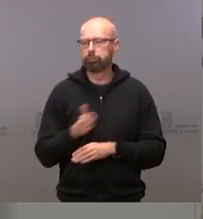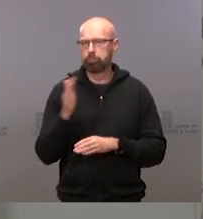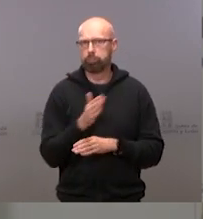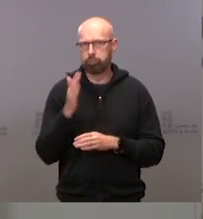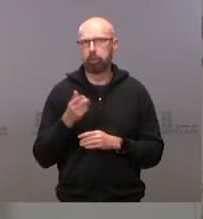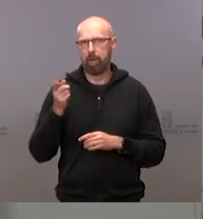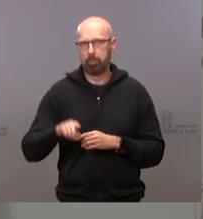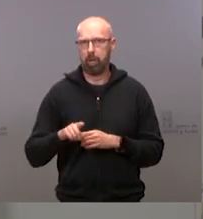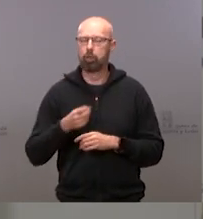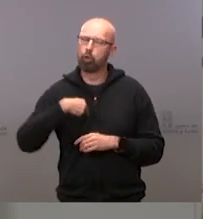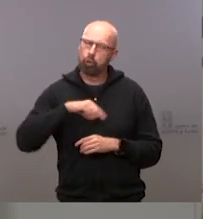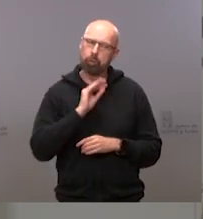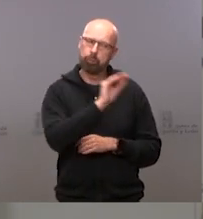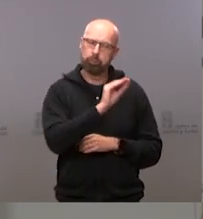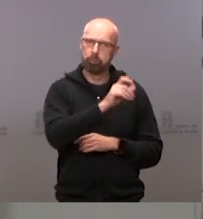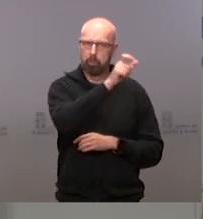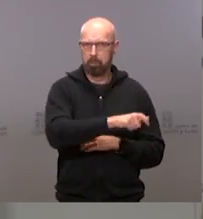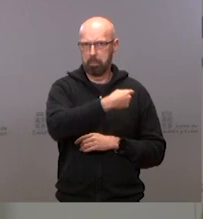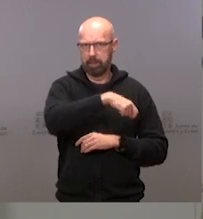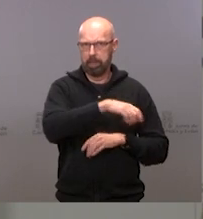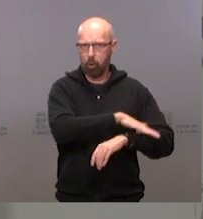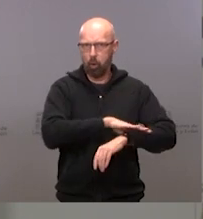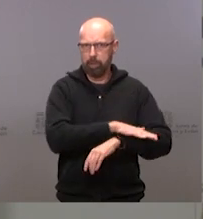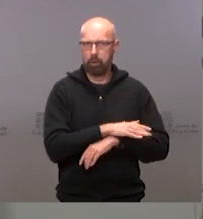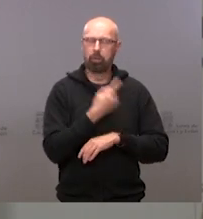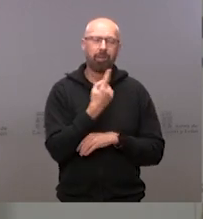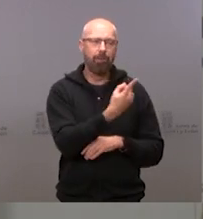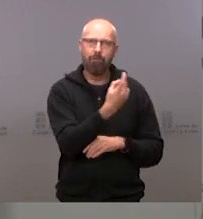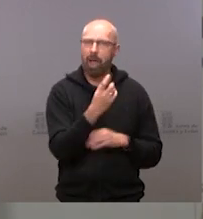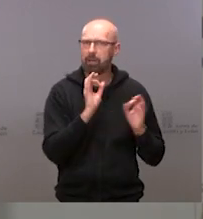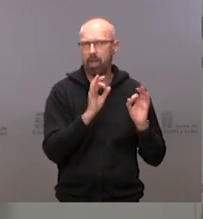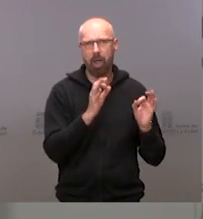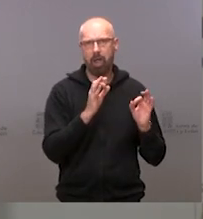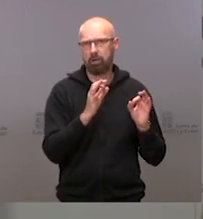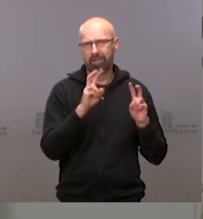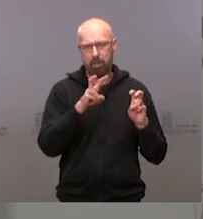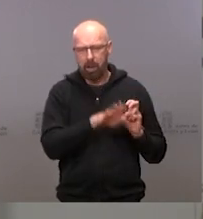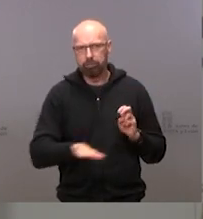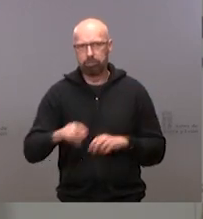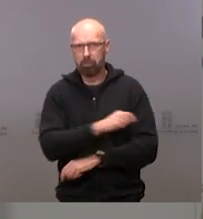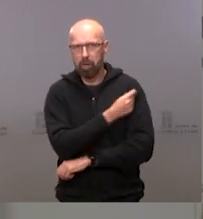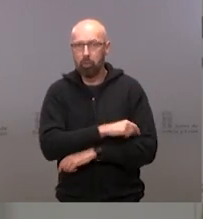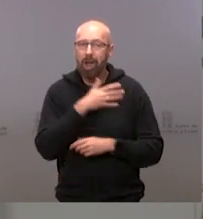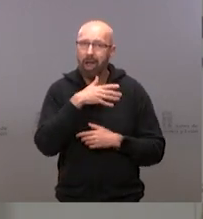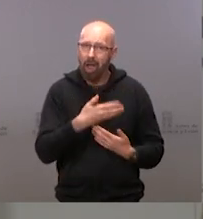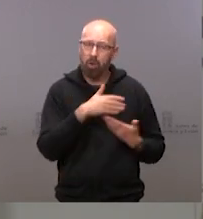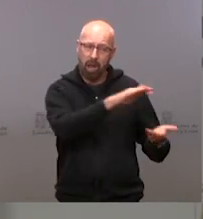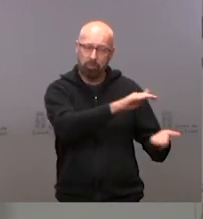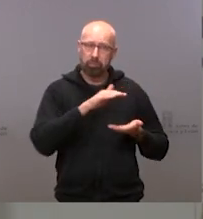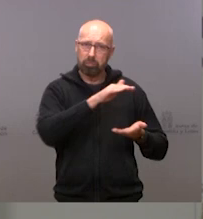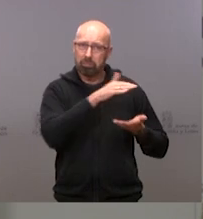al presidente del gobierno en que hace mucha falta y que el ritmo actual de suministro de vacunas